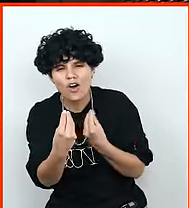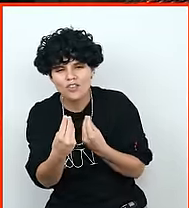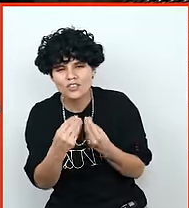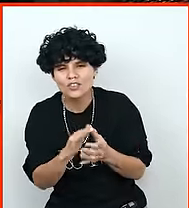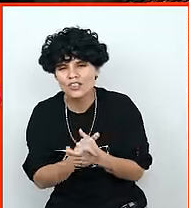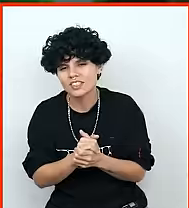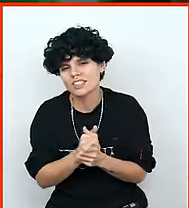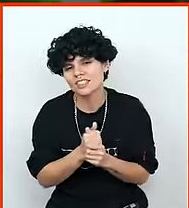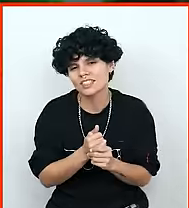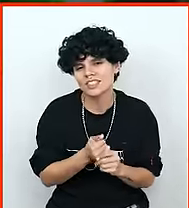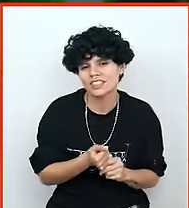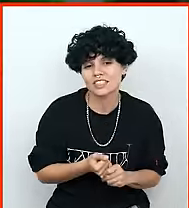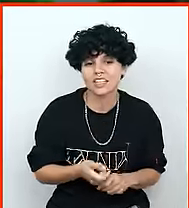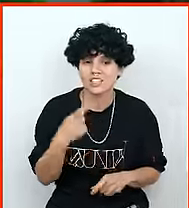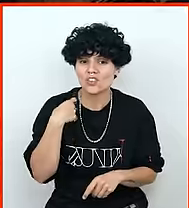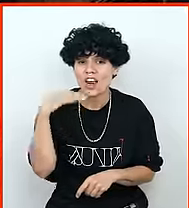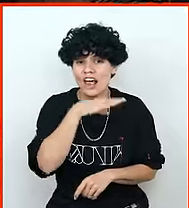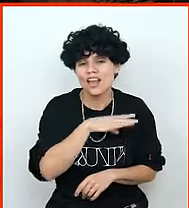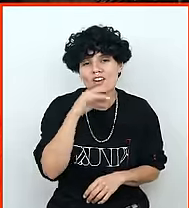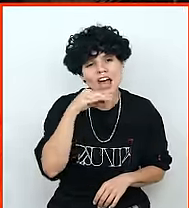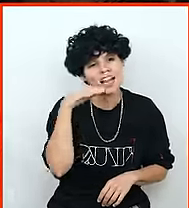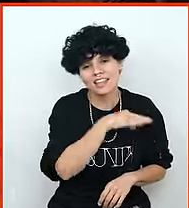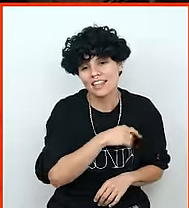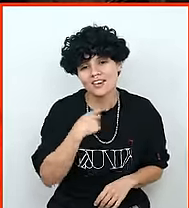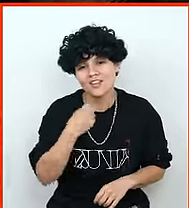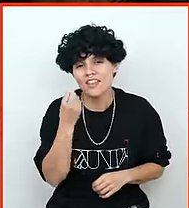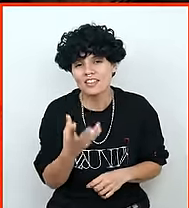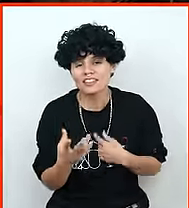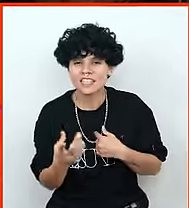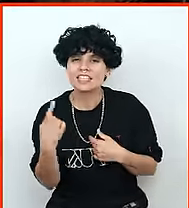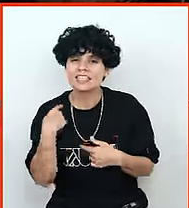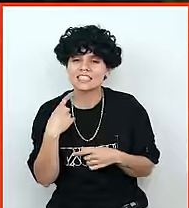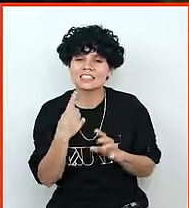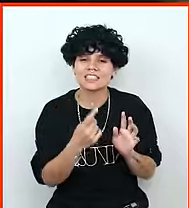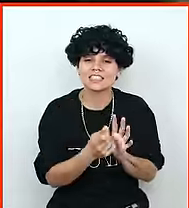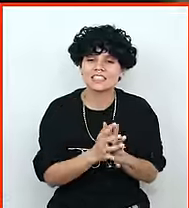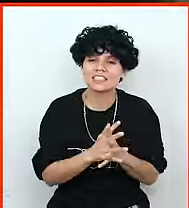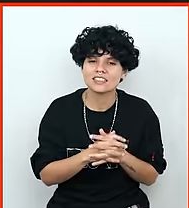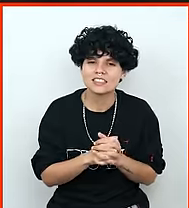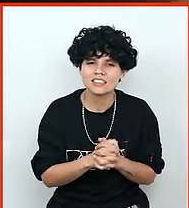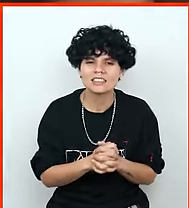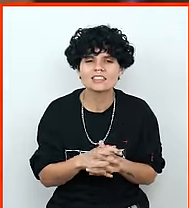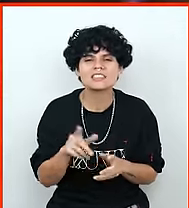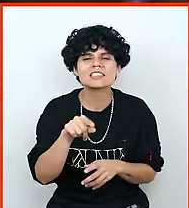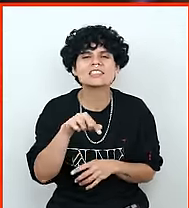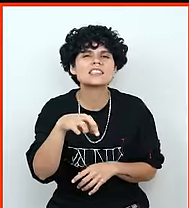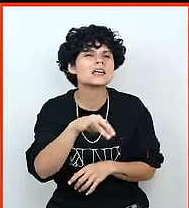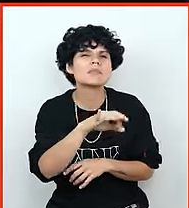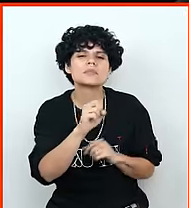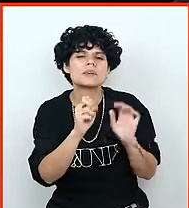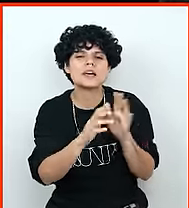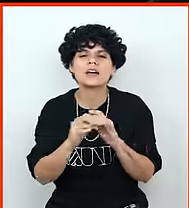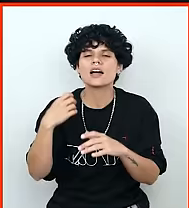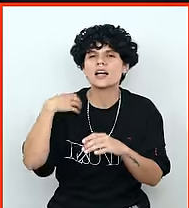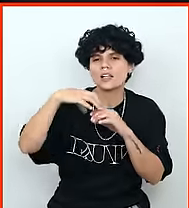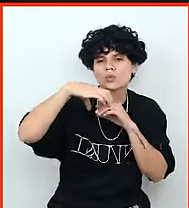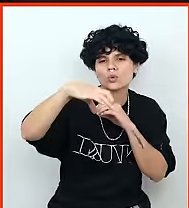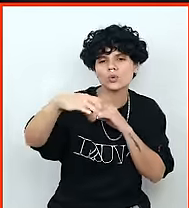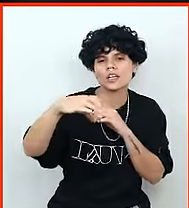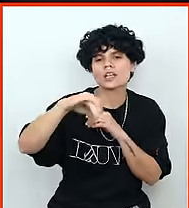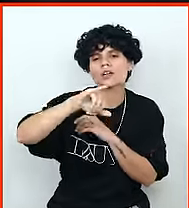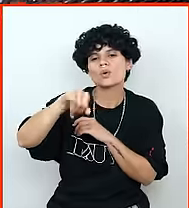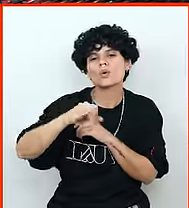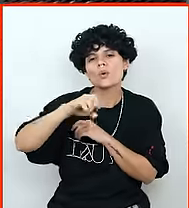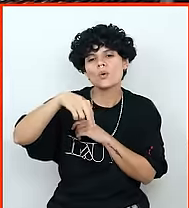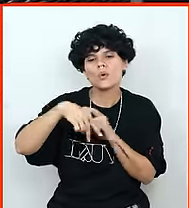hora. Como digo, tu abuelo, tiras el tiro que te la van a robar. Casi te la robo. Casi me la robo. Retrato en sepia. El túnel. Juan